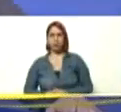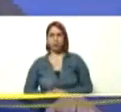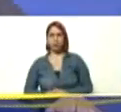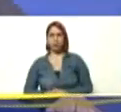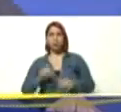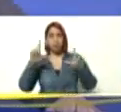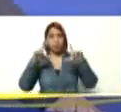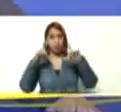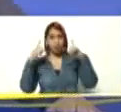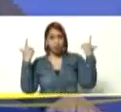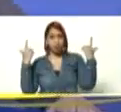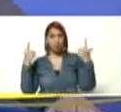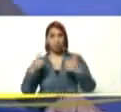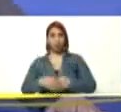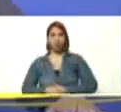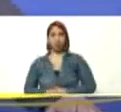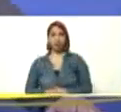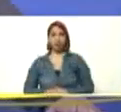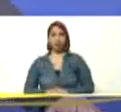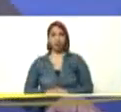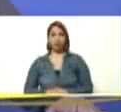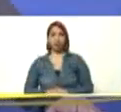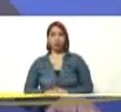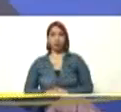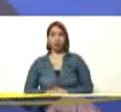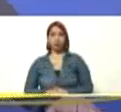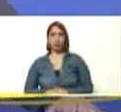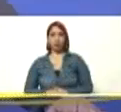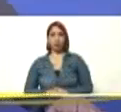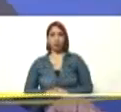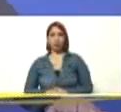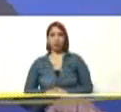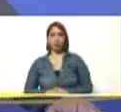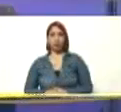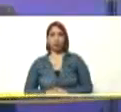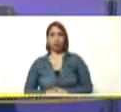La Guaira, La Guaira, La Guaira.